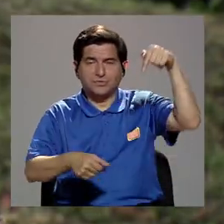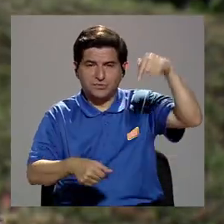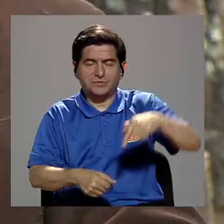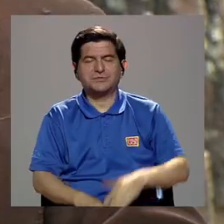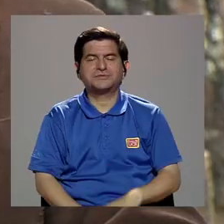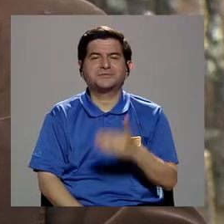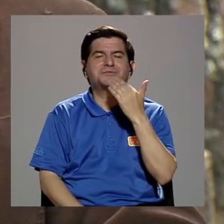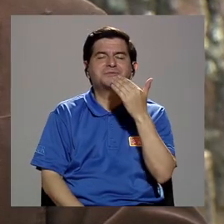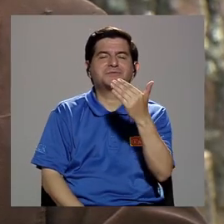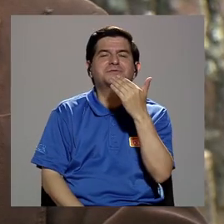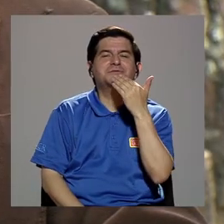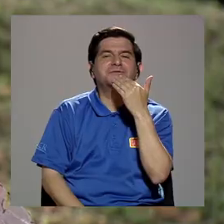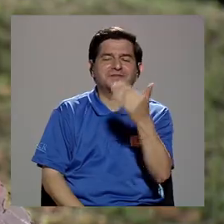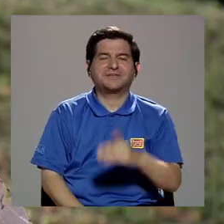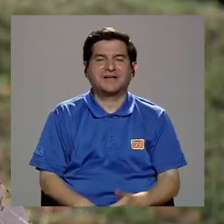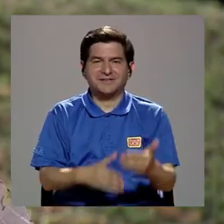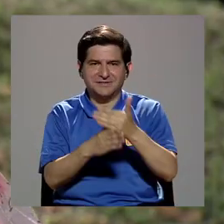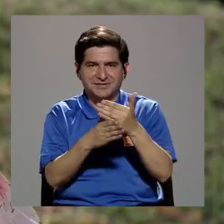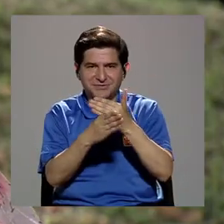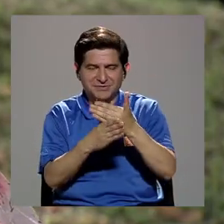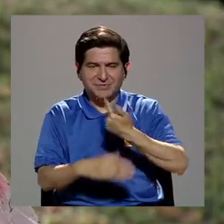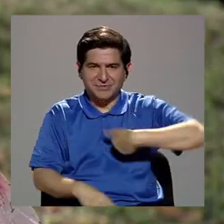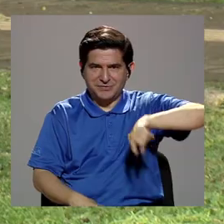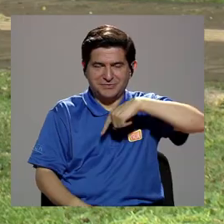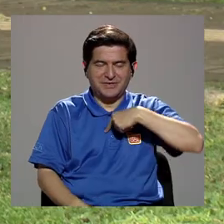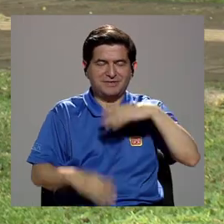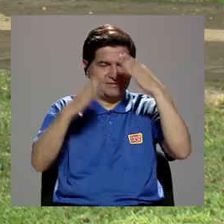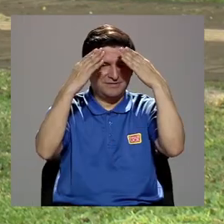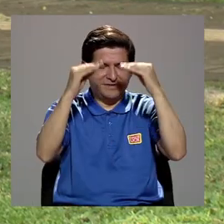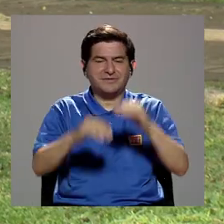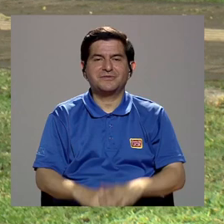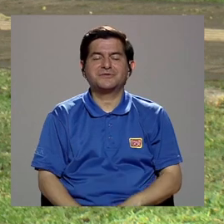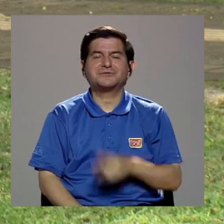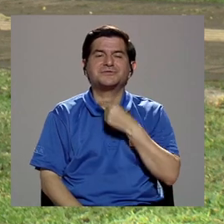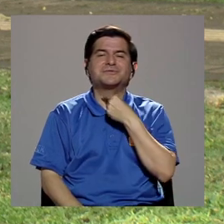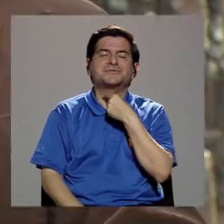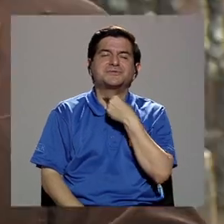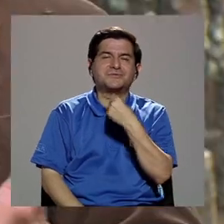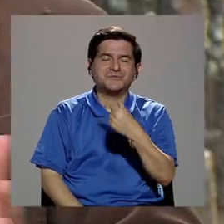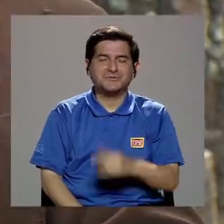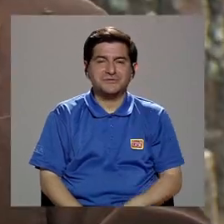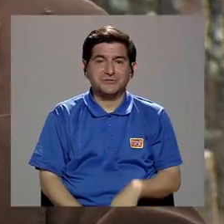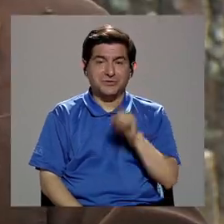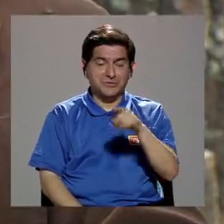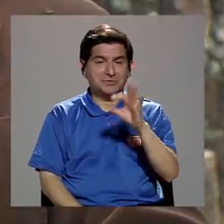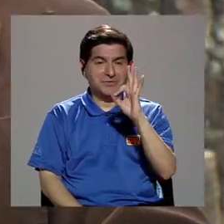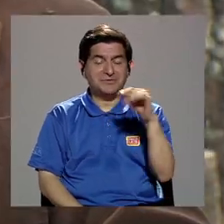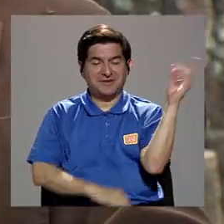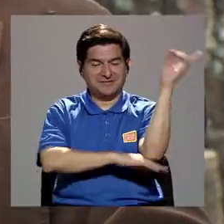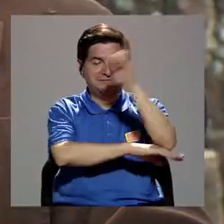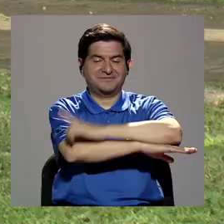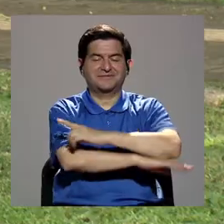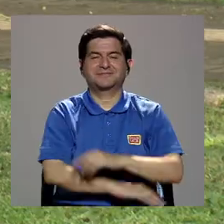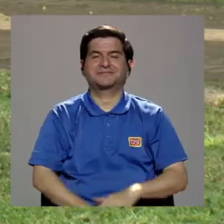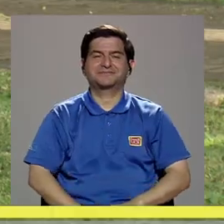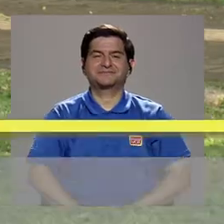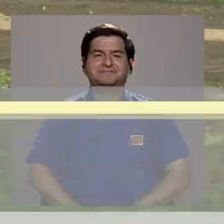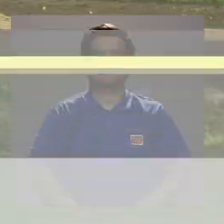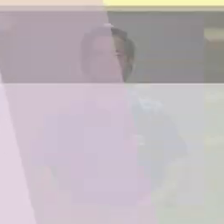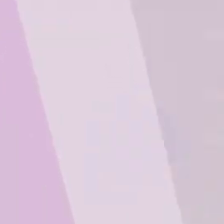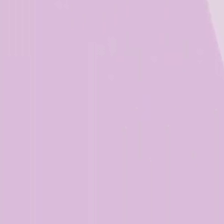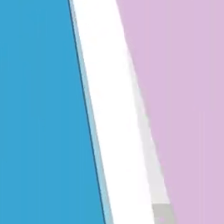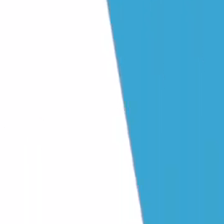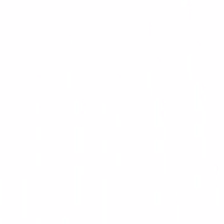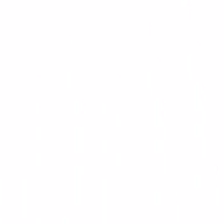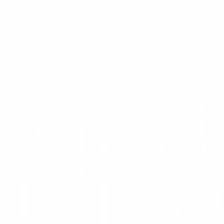día de hoy. Muchísimas gracias, doctor, por compartir con nosotros esta información. No, un verdadero placer, y espero que la pasen muy bien el resto del día. Muchísimas